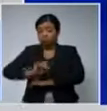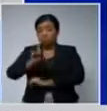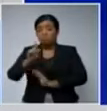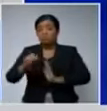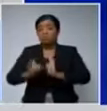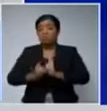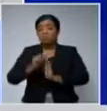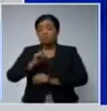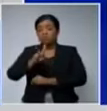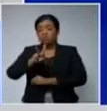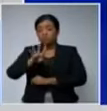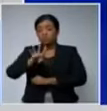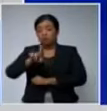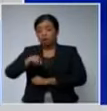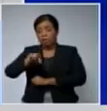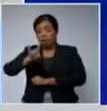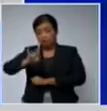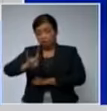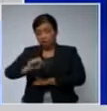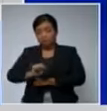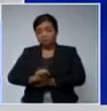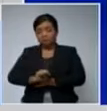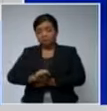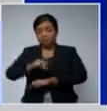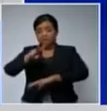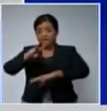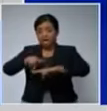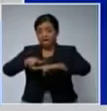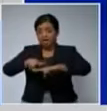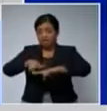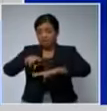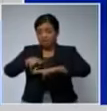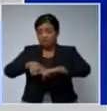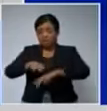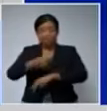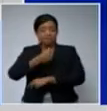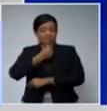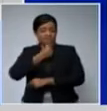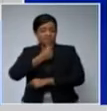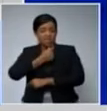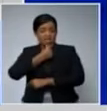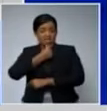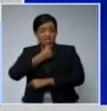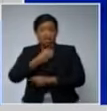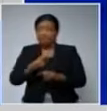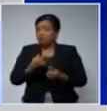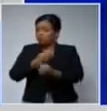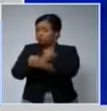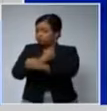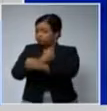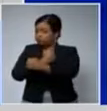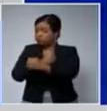1.124,9 por 100.000. Habana de Vieja con mucho riesgo,